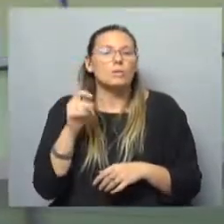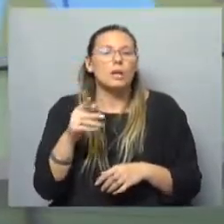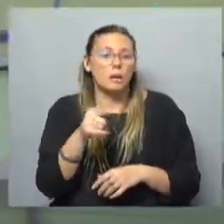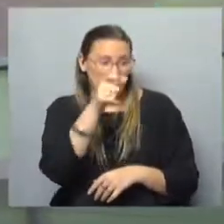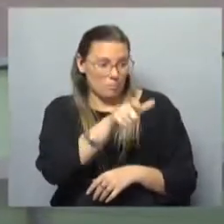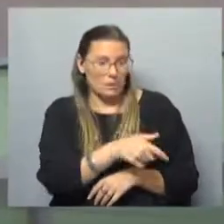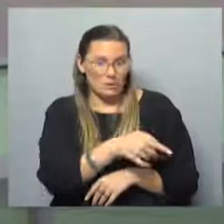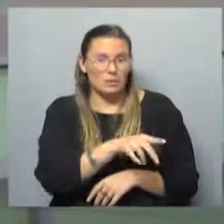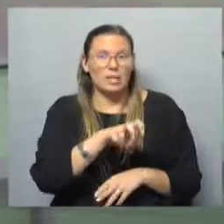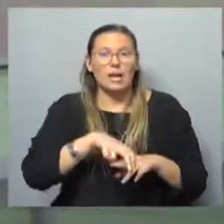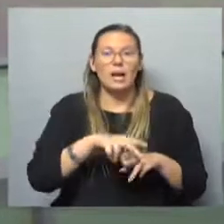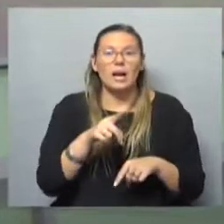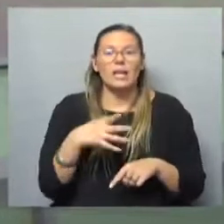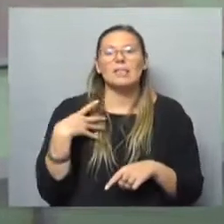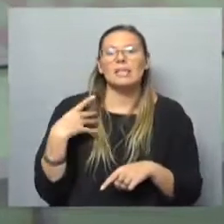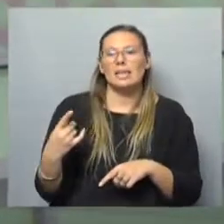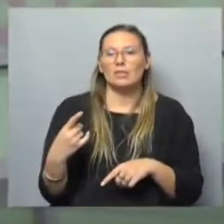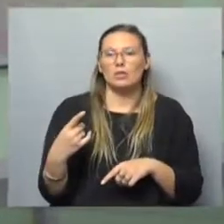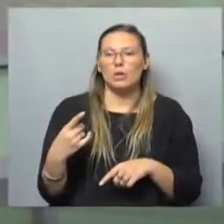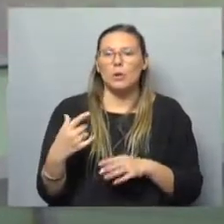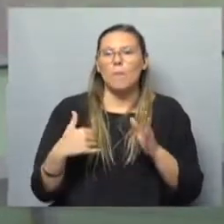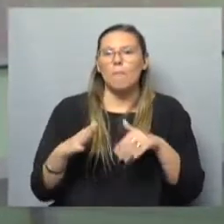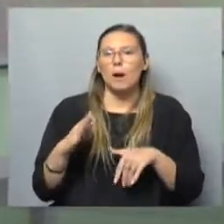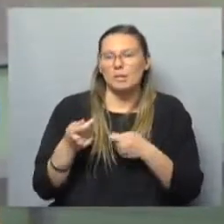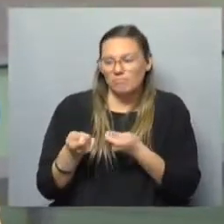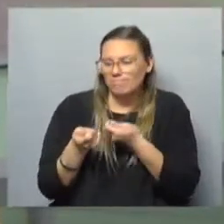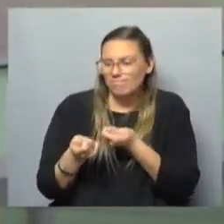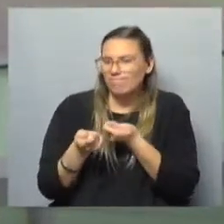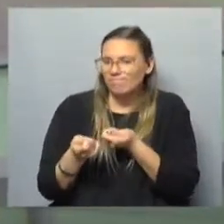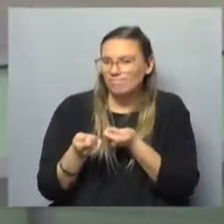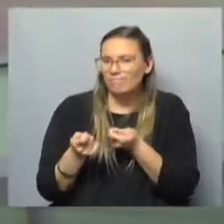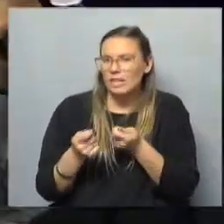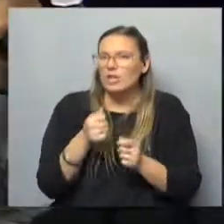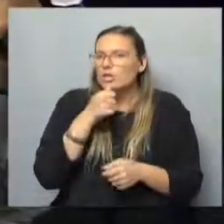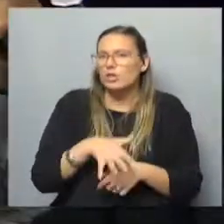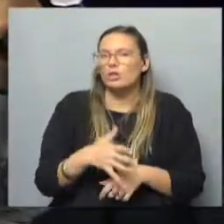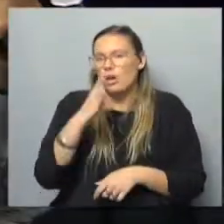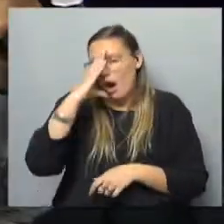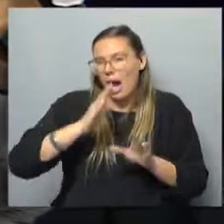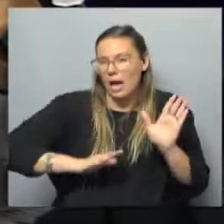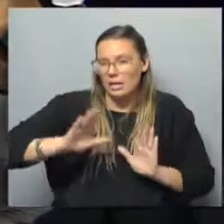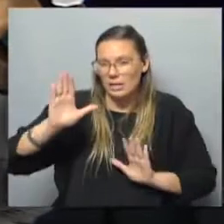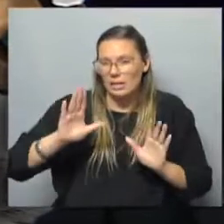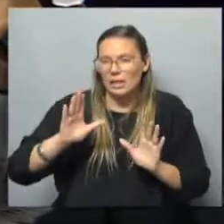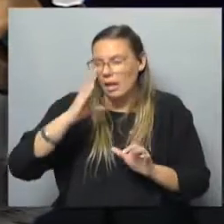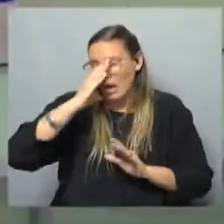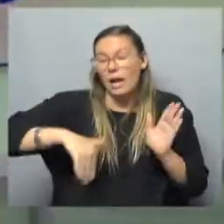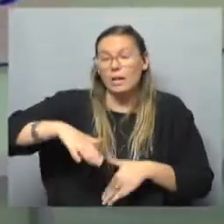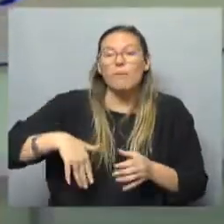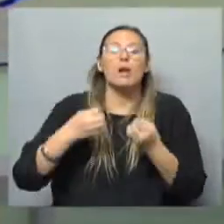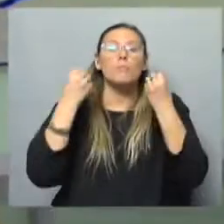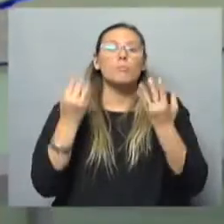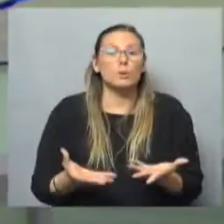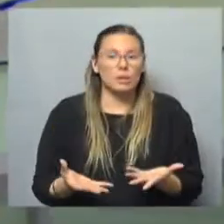es director, a vos te parece el director como más influyente, histórico del carnaval. ¿Por qué? ¿Y